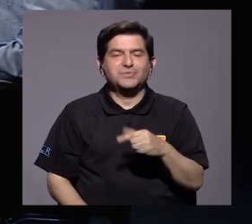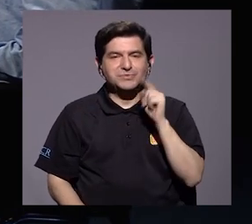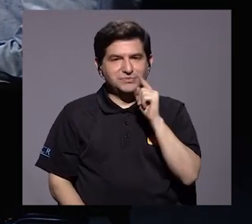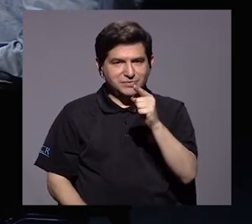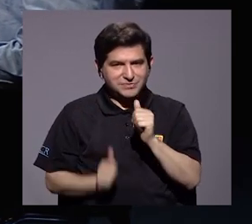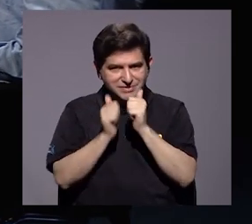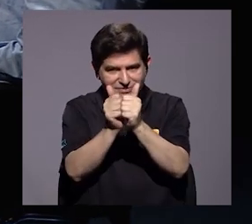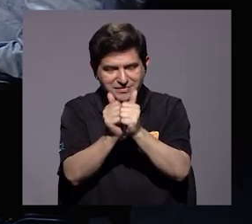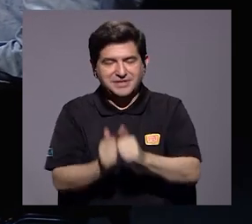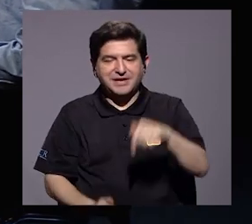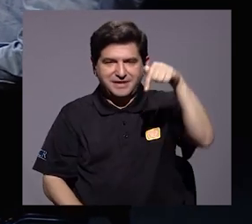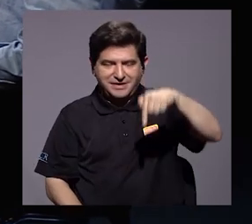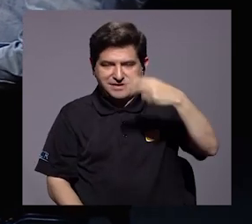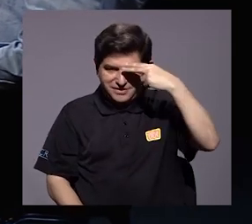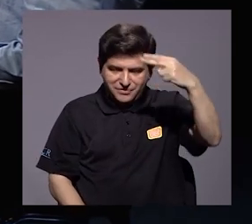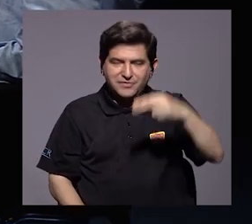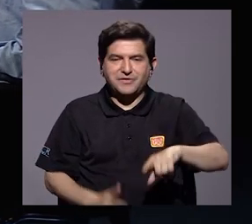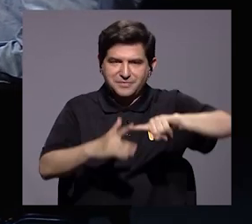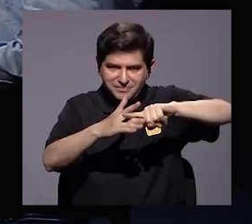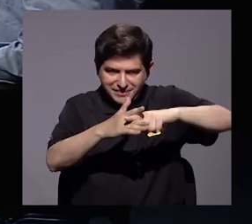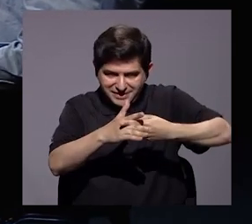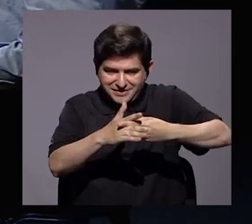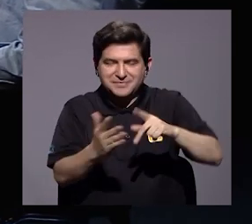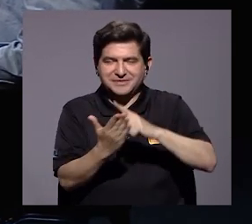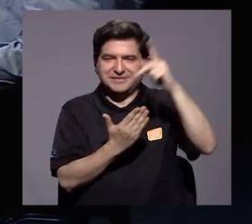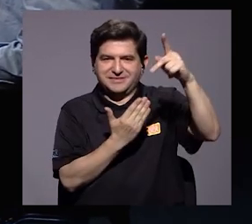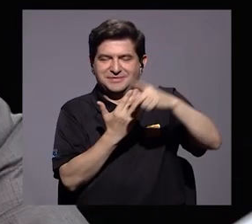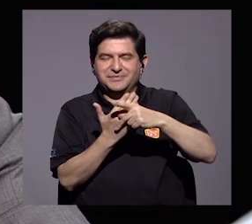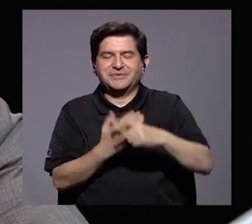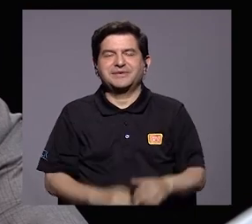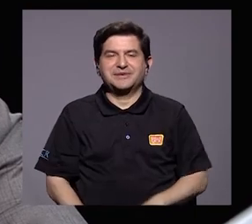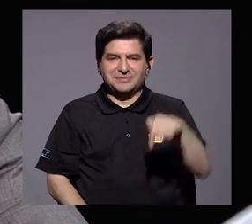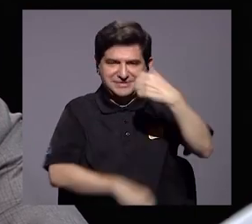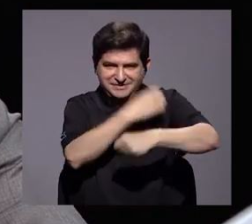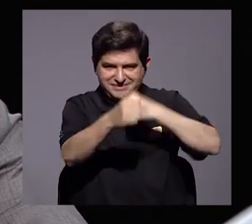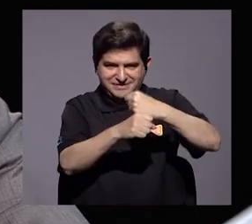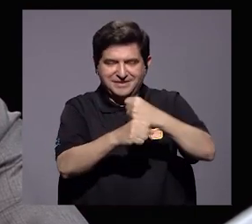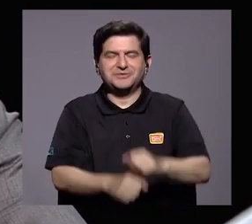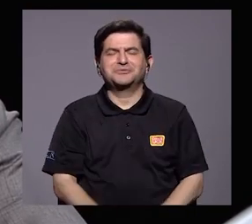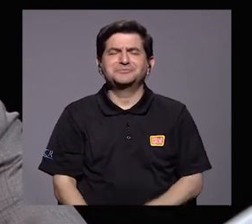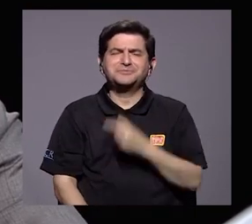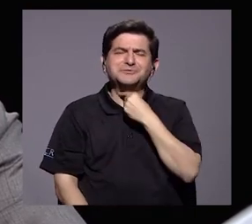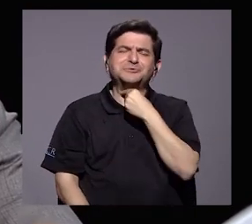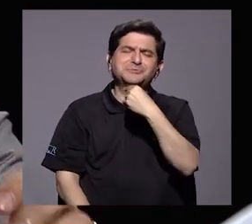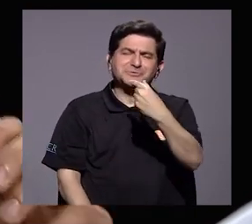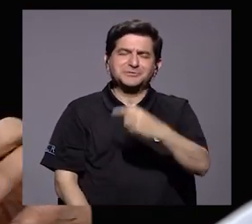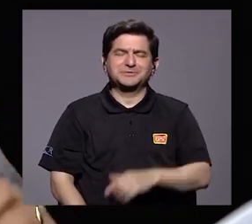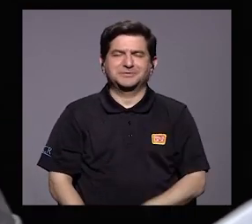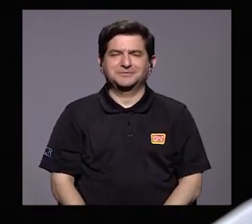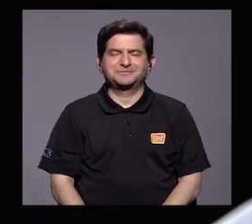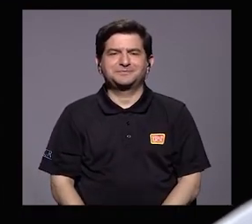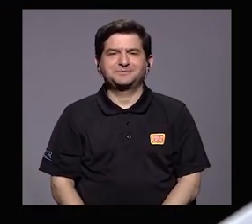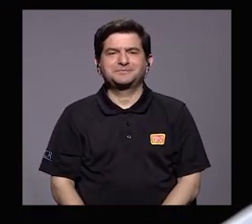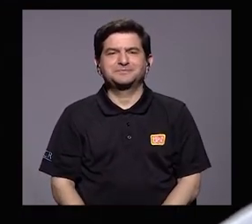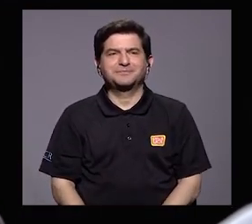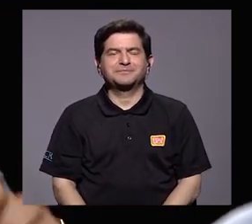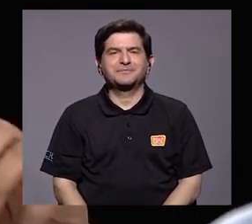placer estar con vos y un honor estar aquí para inaugurar la temporada un gringo esto sí